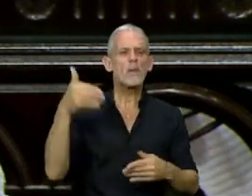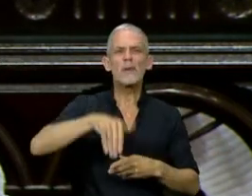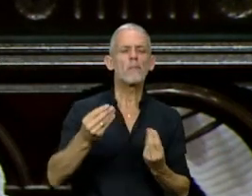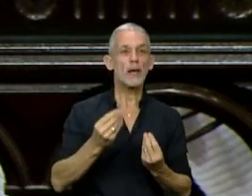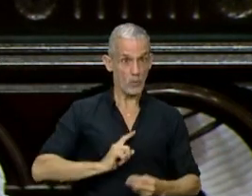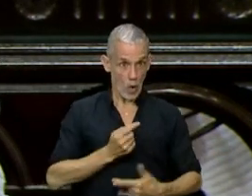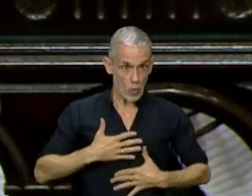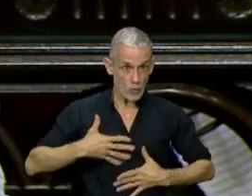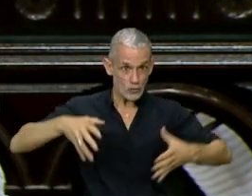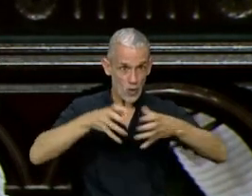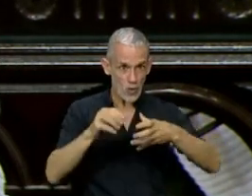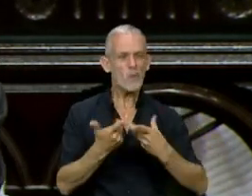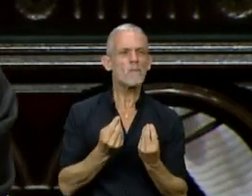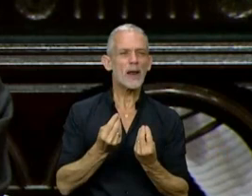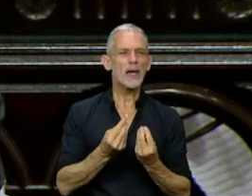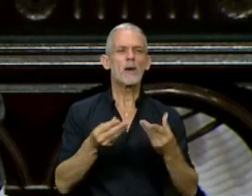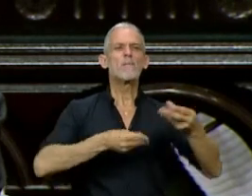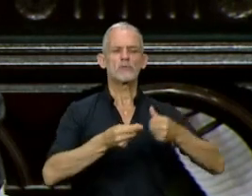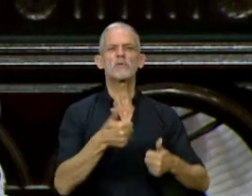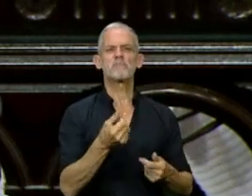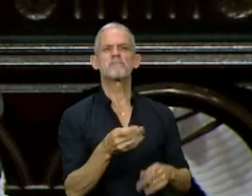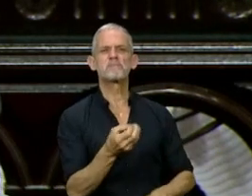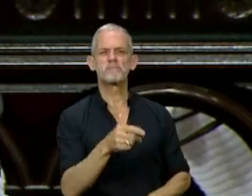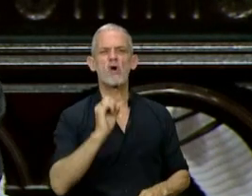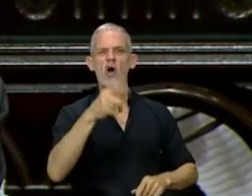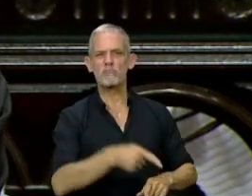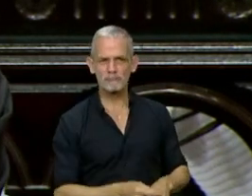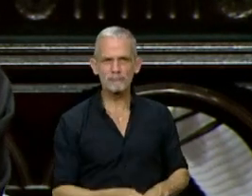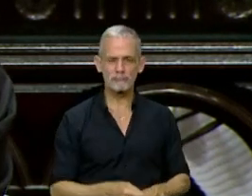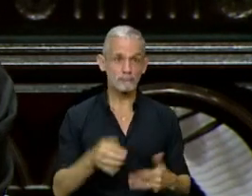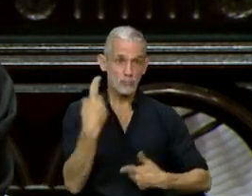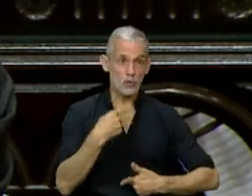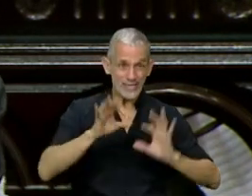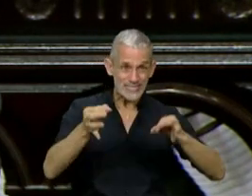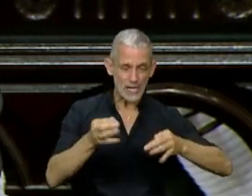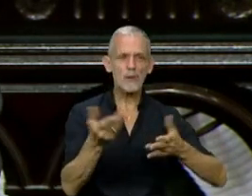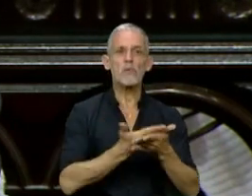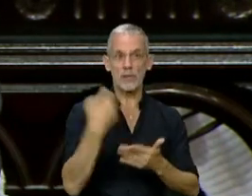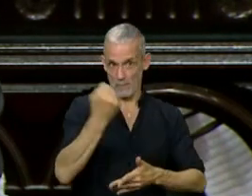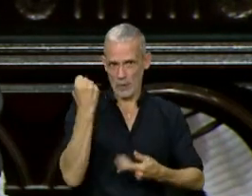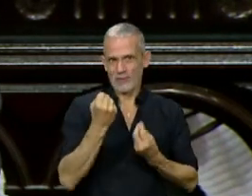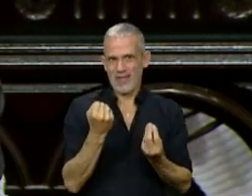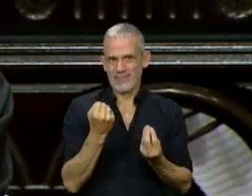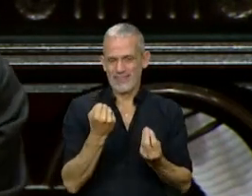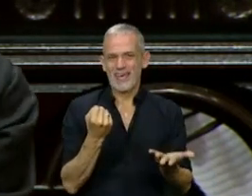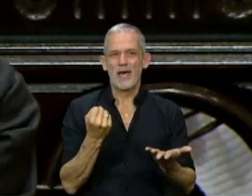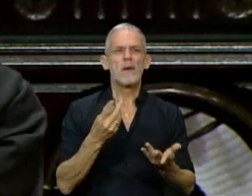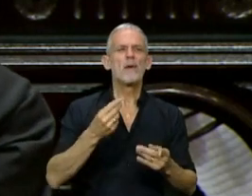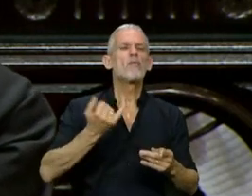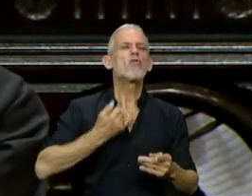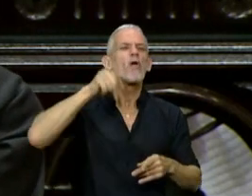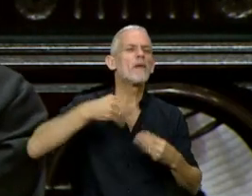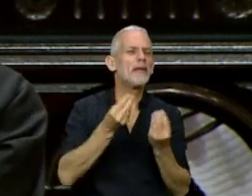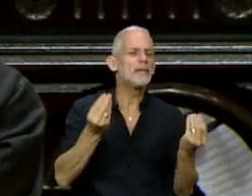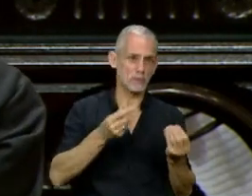con orgullo a reivindicar este presupuesto. Un presupuesto que sabemos que es importante de dónde